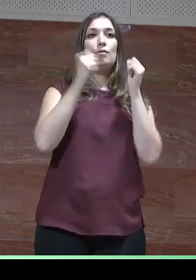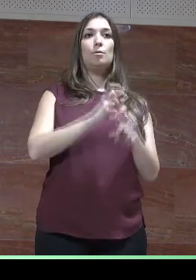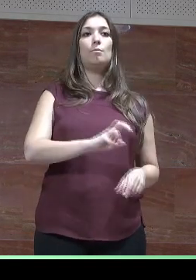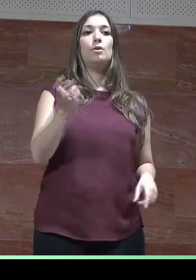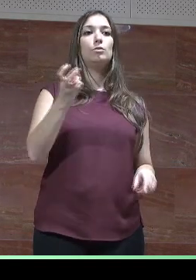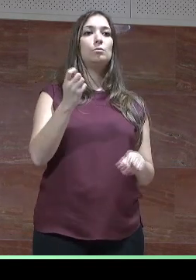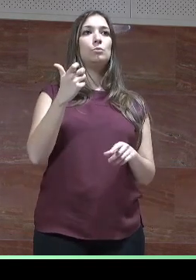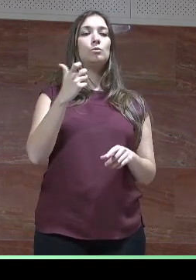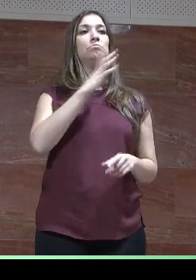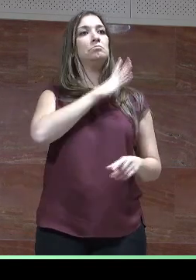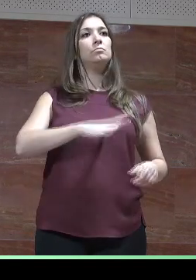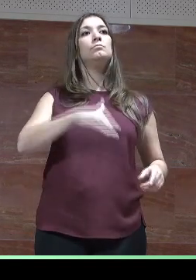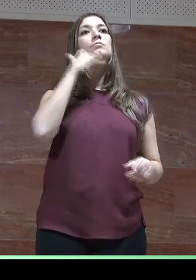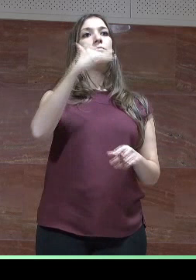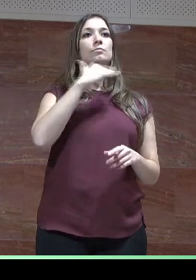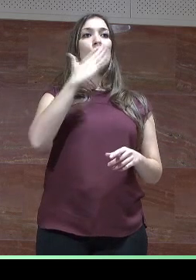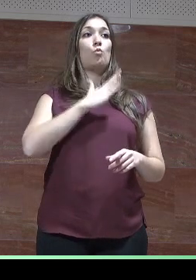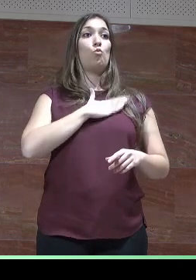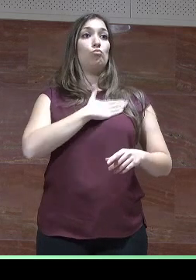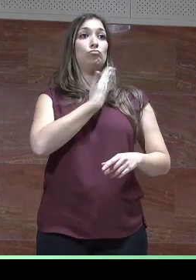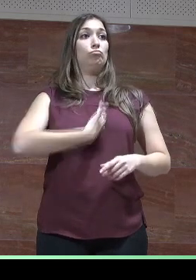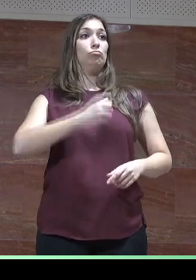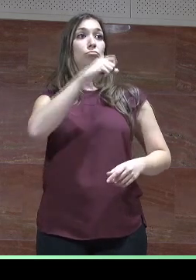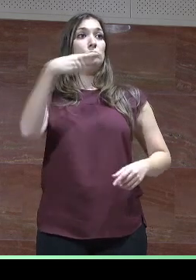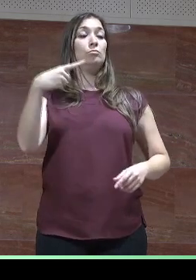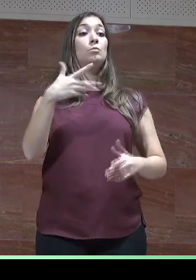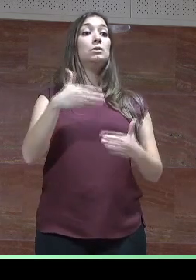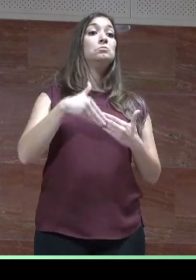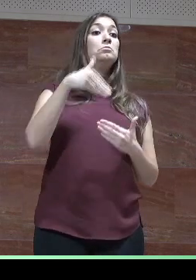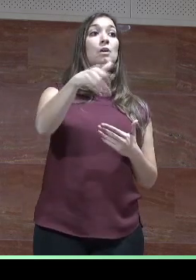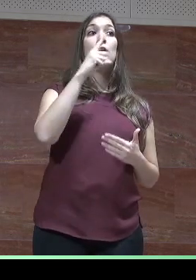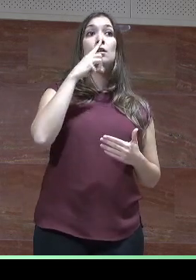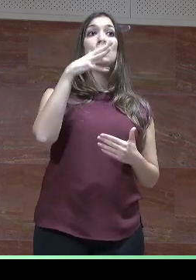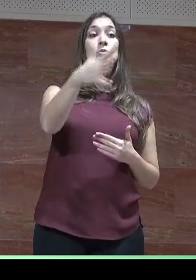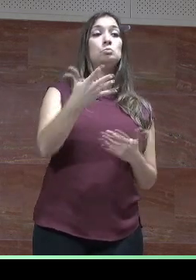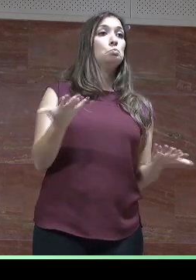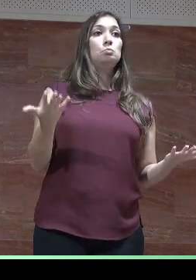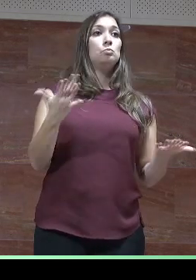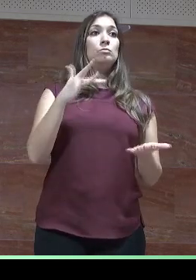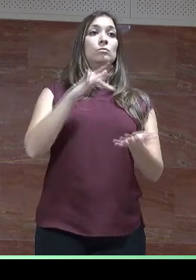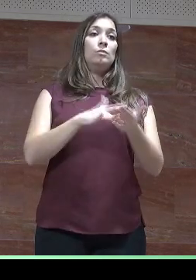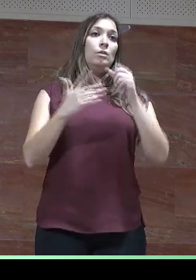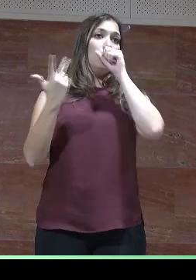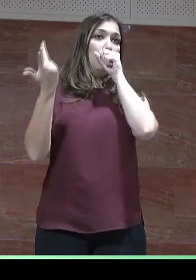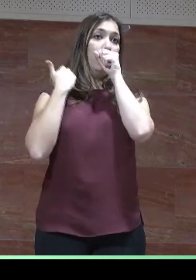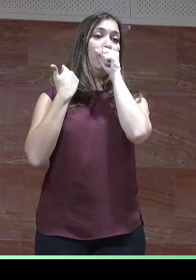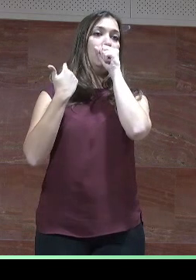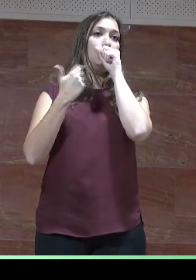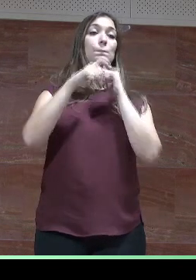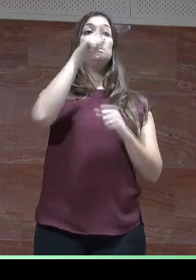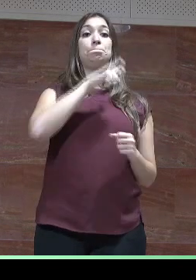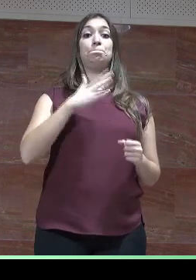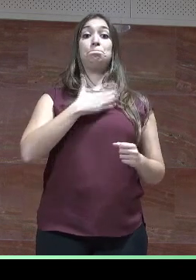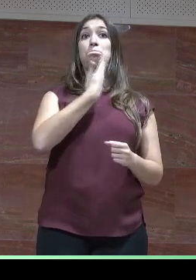tienen ese soporte, digamos, patrimonial, pero de aquí a unos años vamos a llegar a la jubilación mucha gente que no